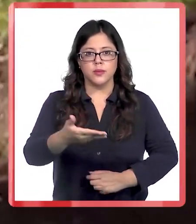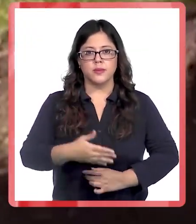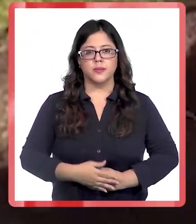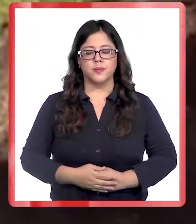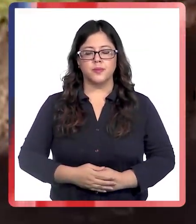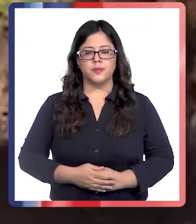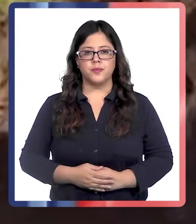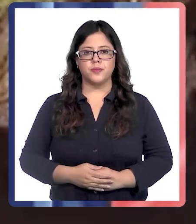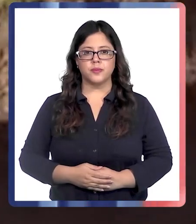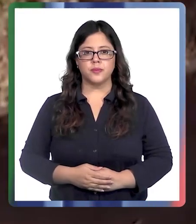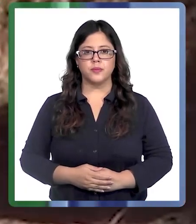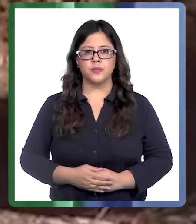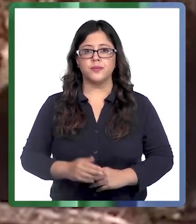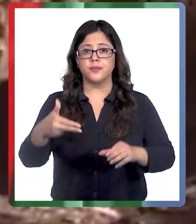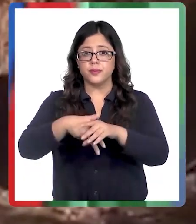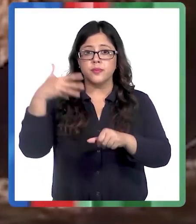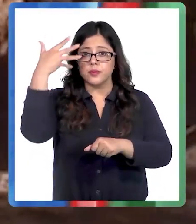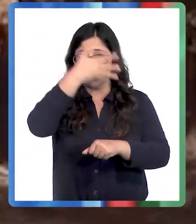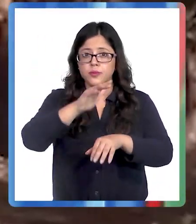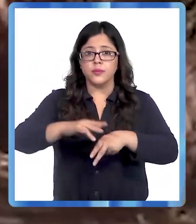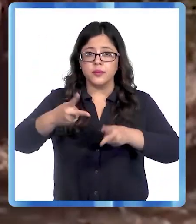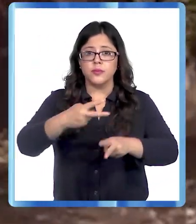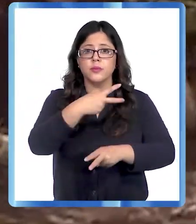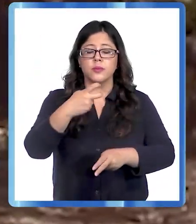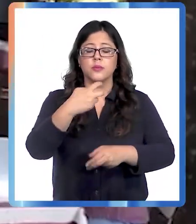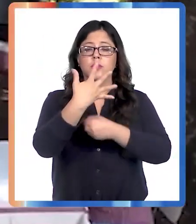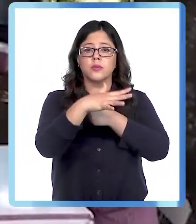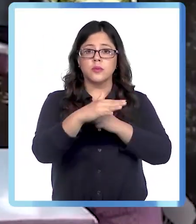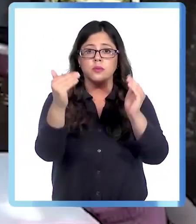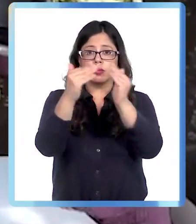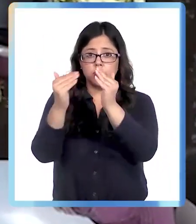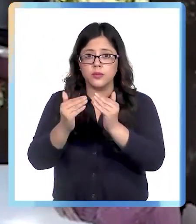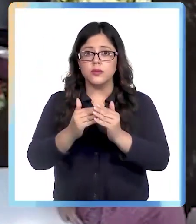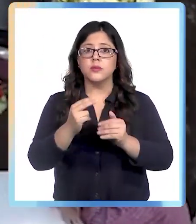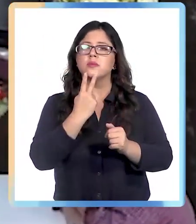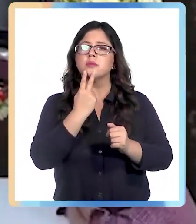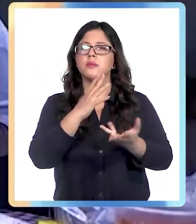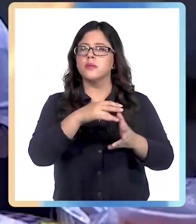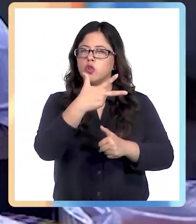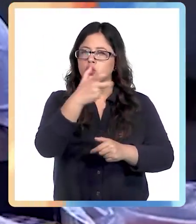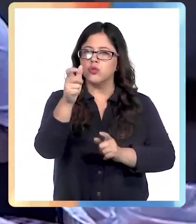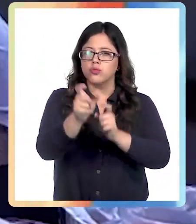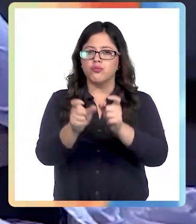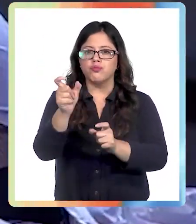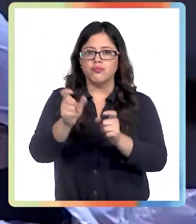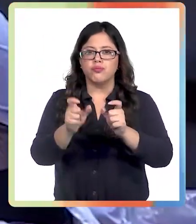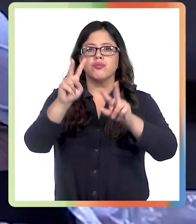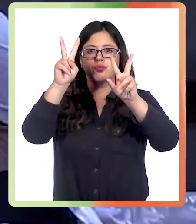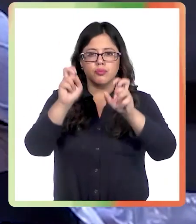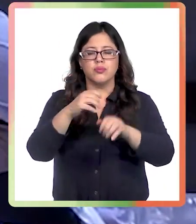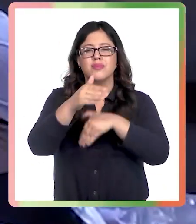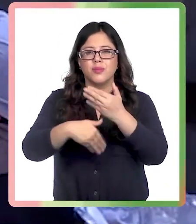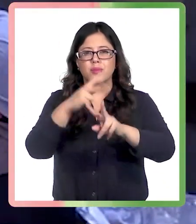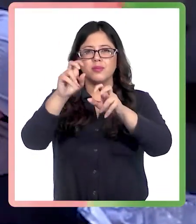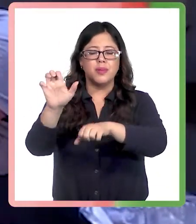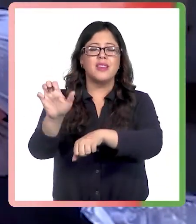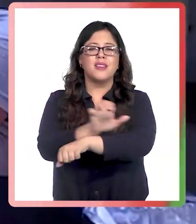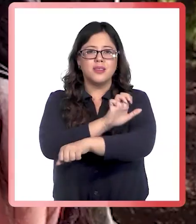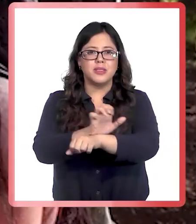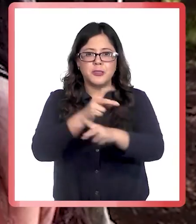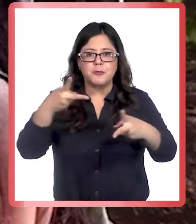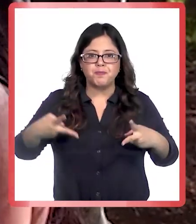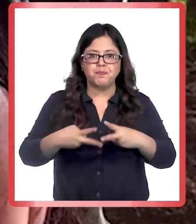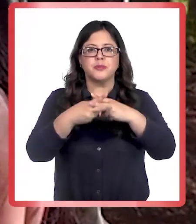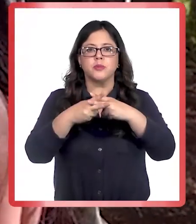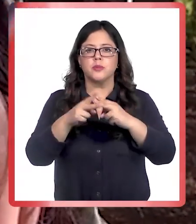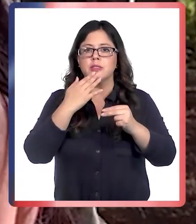próximo. La llegada del combustible permite a 215 hogares, donde habitan unas 800 personas, superar la emergencia por corte en el suministro